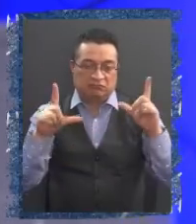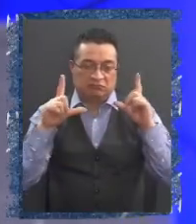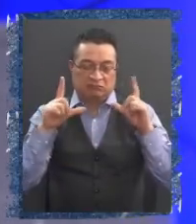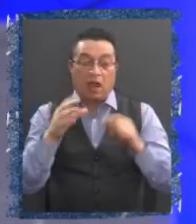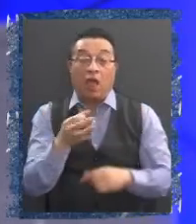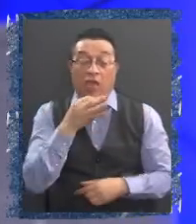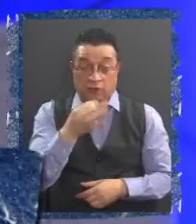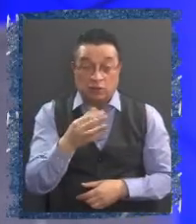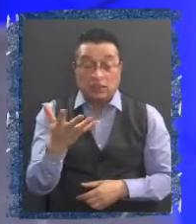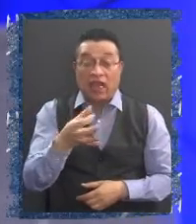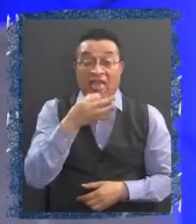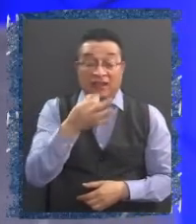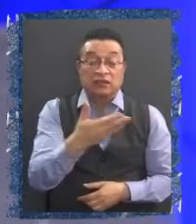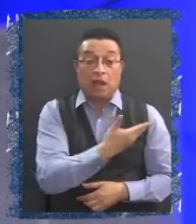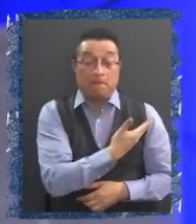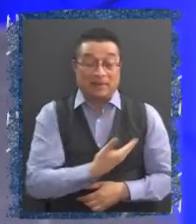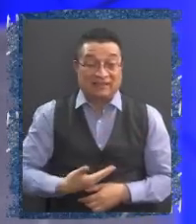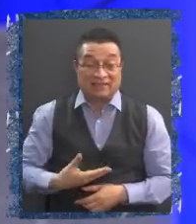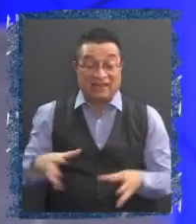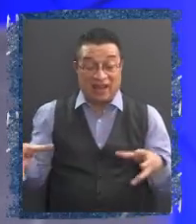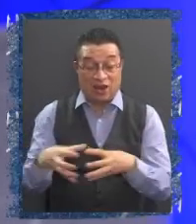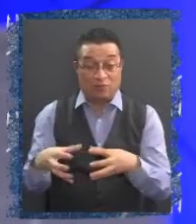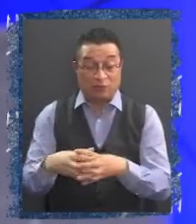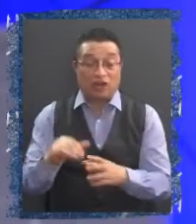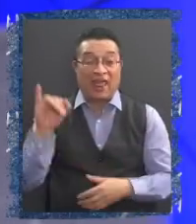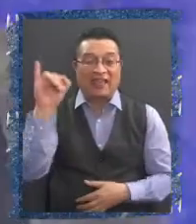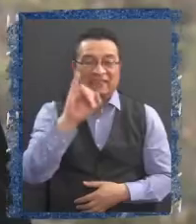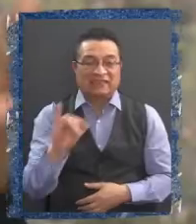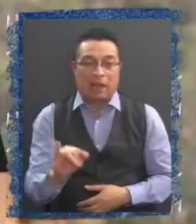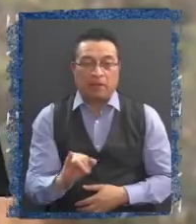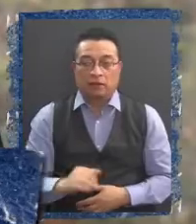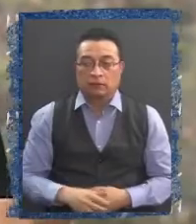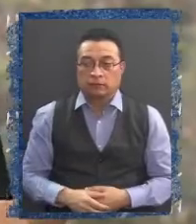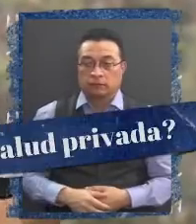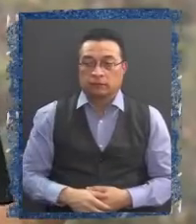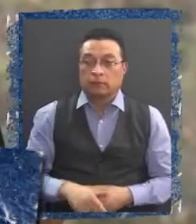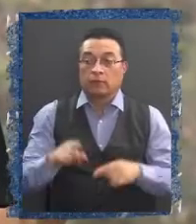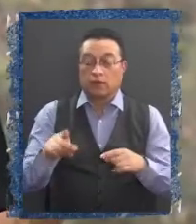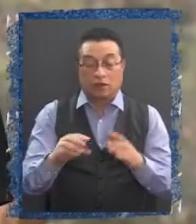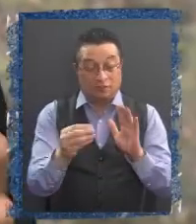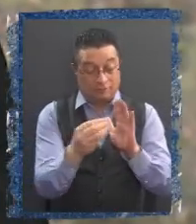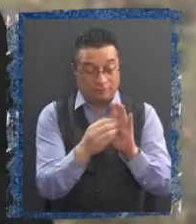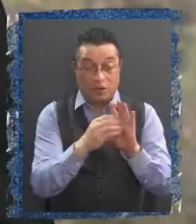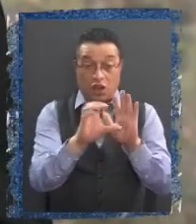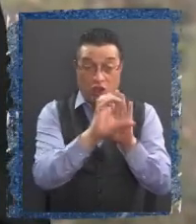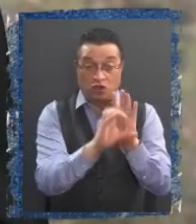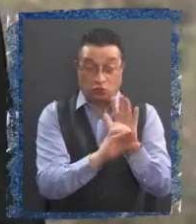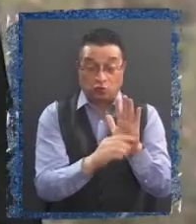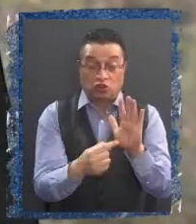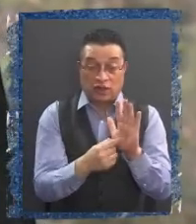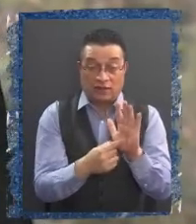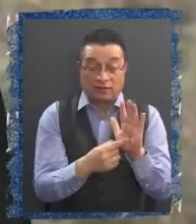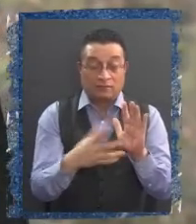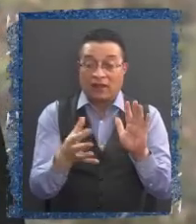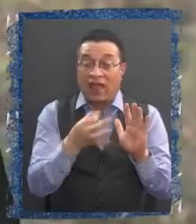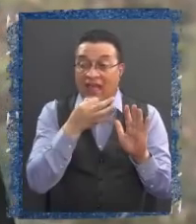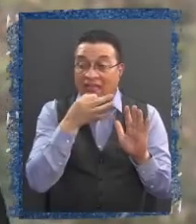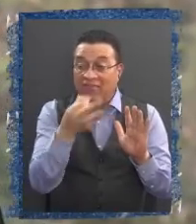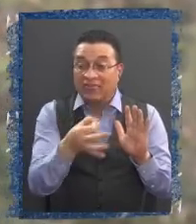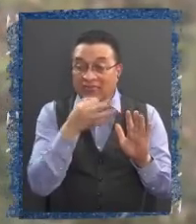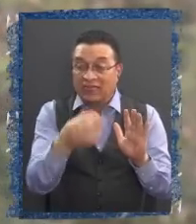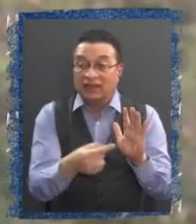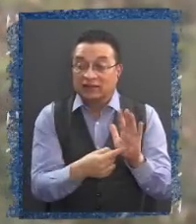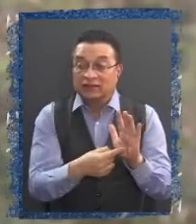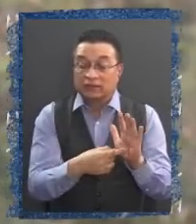dijo justamente el presidente de la Asociación de ISAPRES. El borrador de la constituyente lo que indica es que